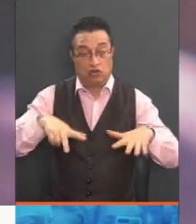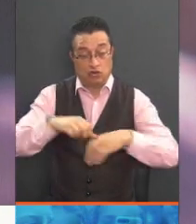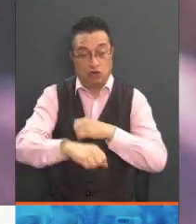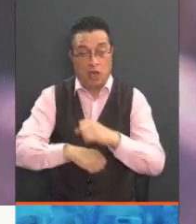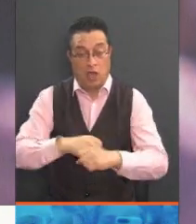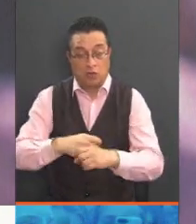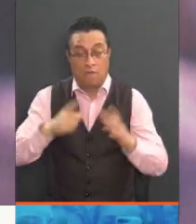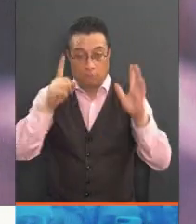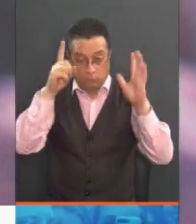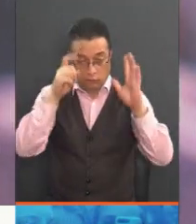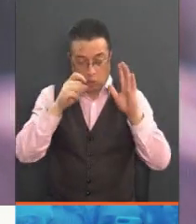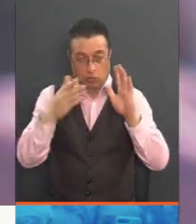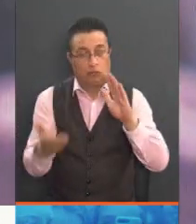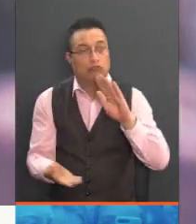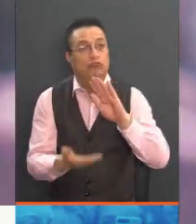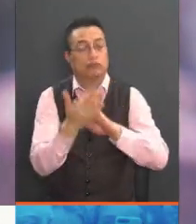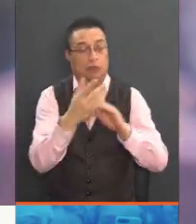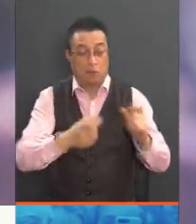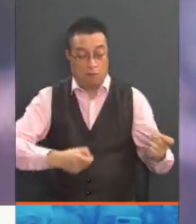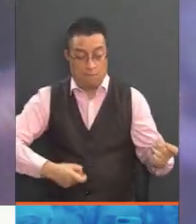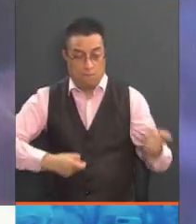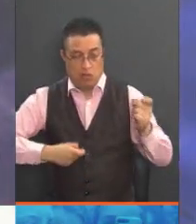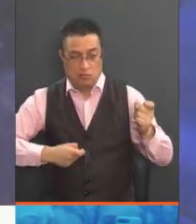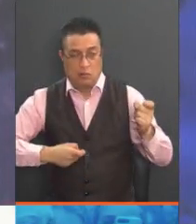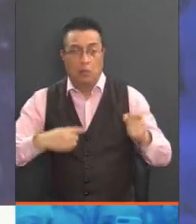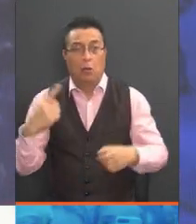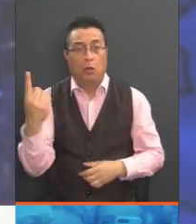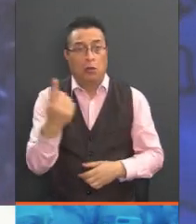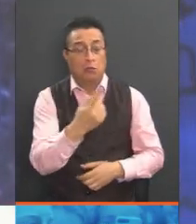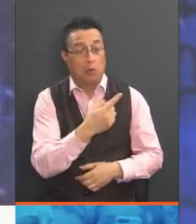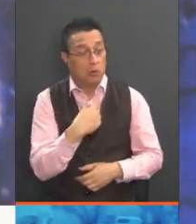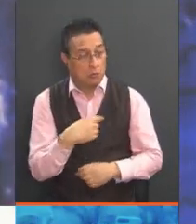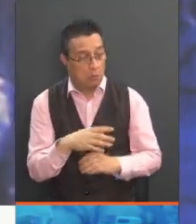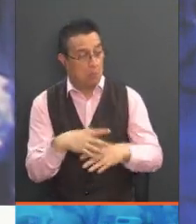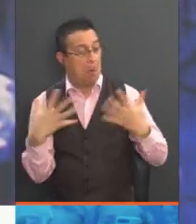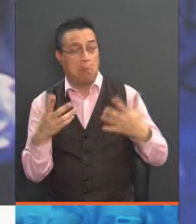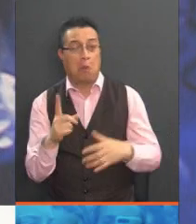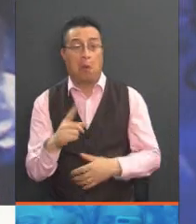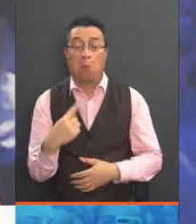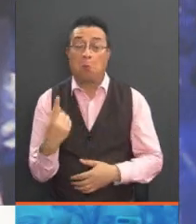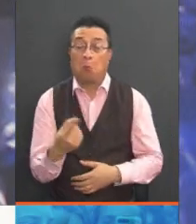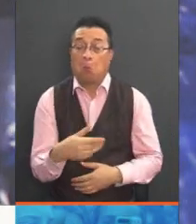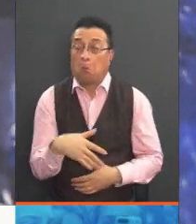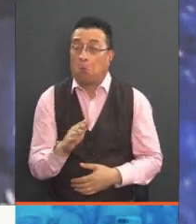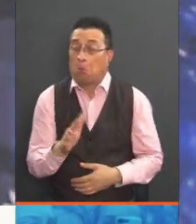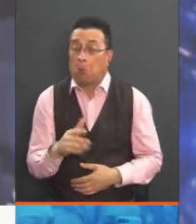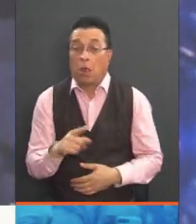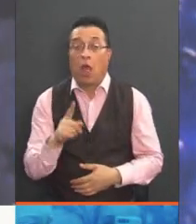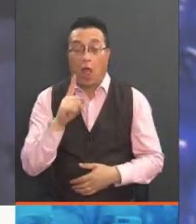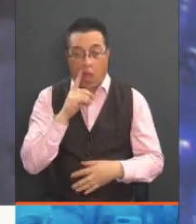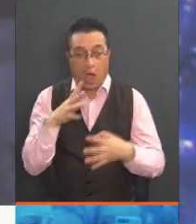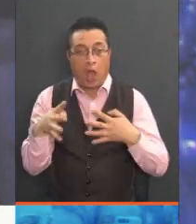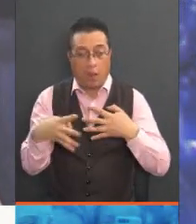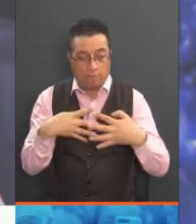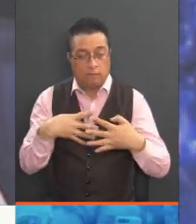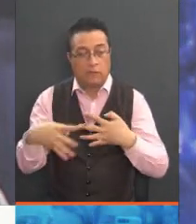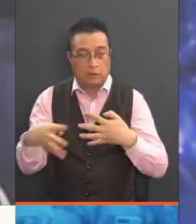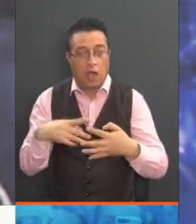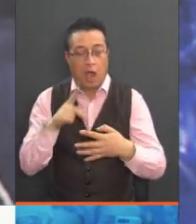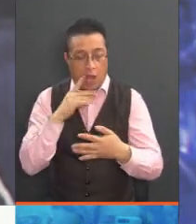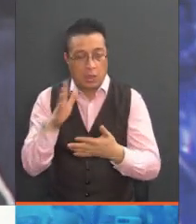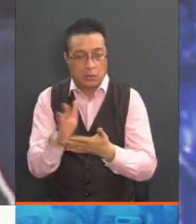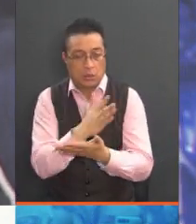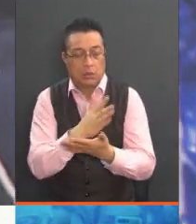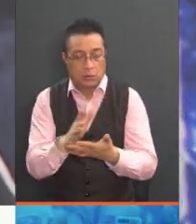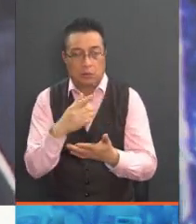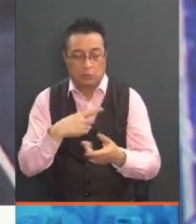una fotografía con un fusil, a nadie le llama la atención? Sin embargo, hay filtros en las redes para no exhibir determinadas partes